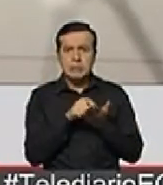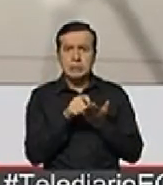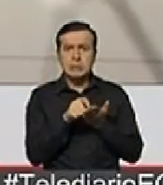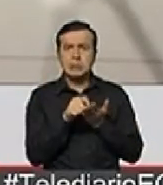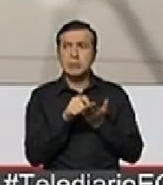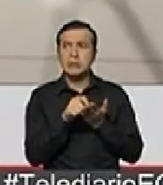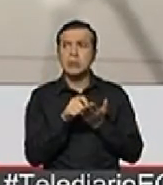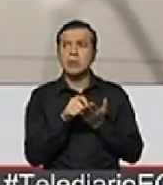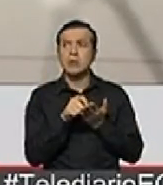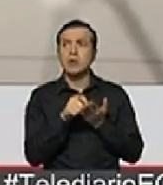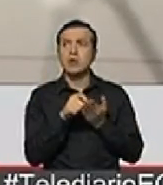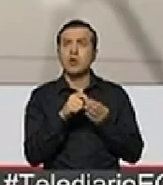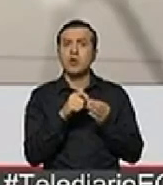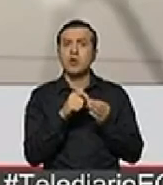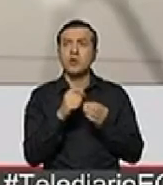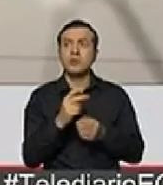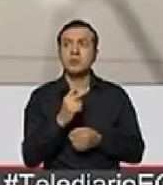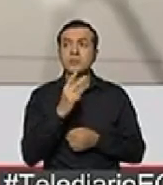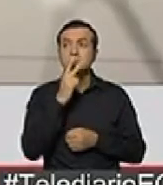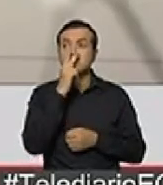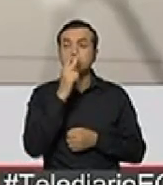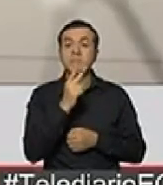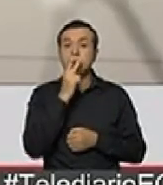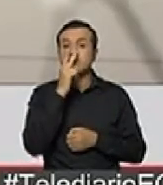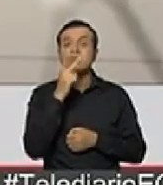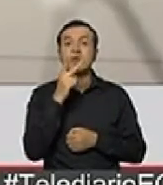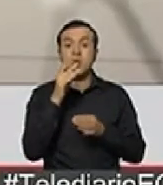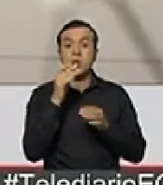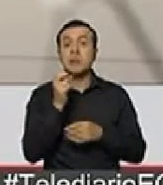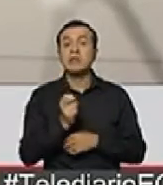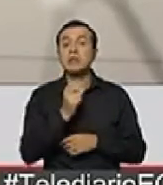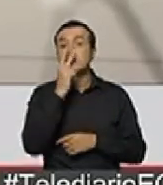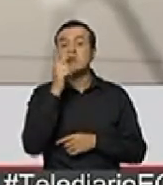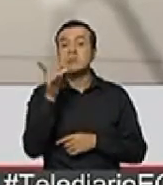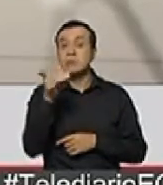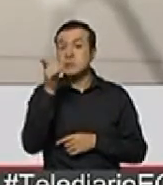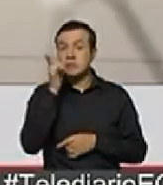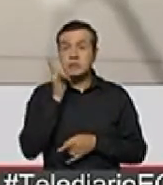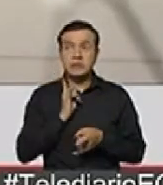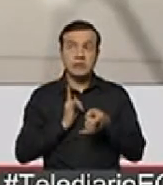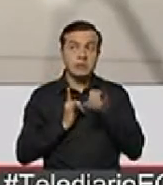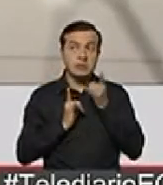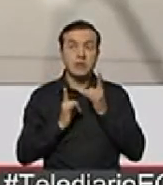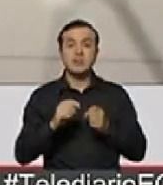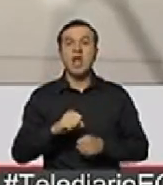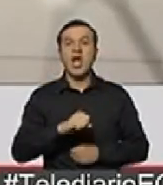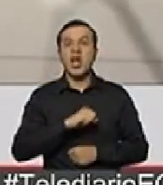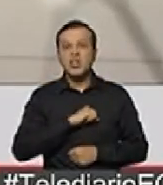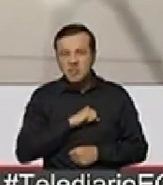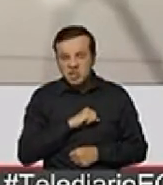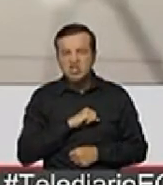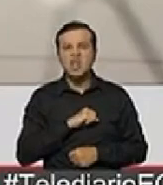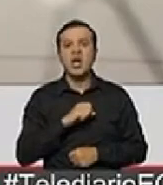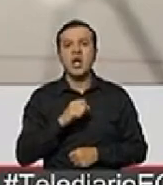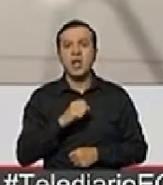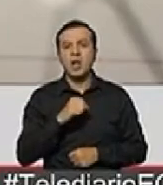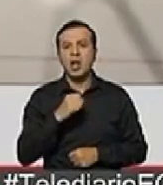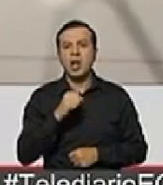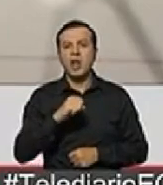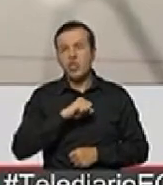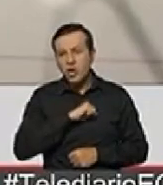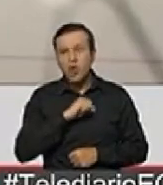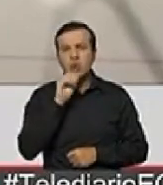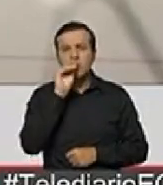las gotículas. Vía respiratoria. Vía respiratoria, vía gotículas de estornudos, tos, saliva,